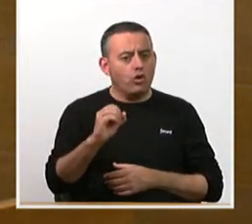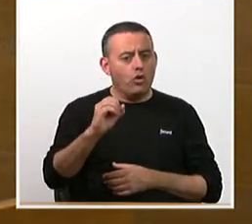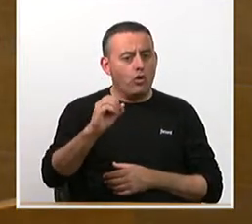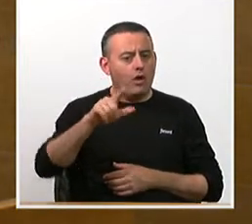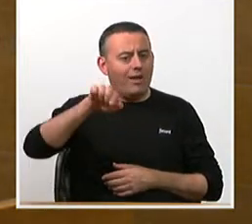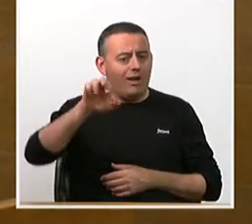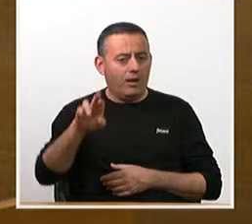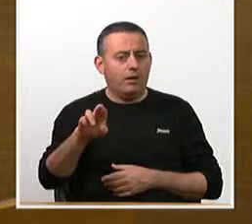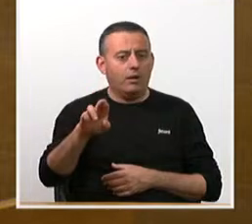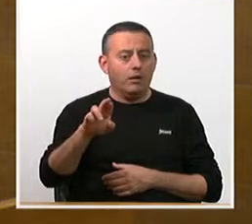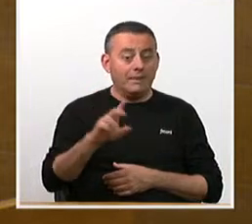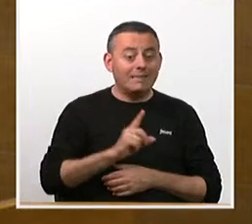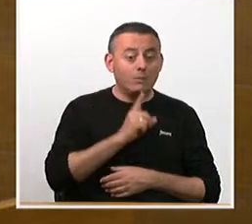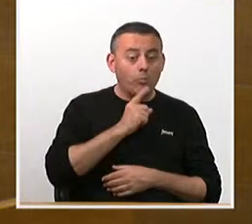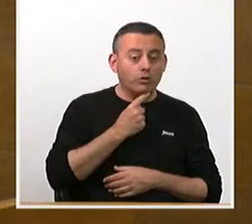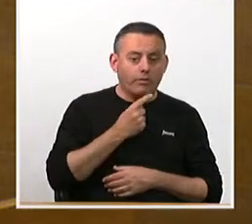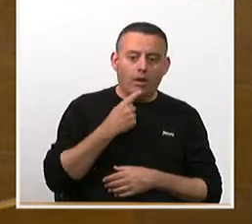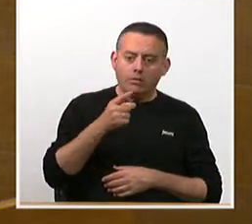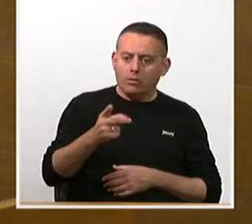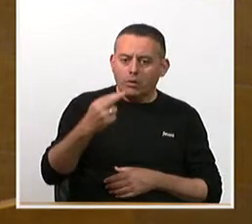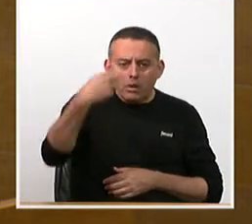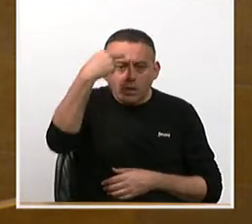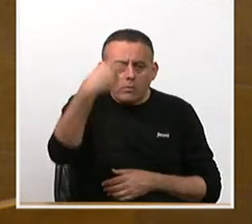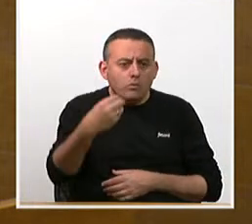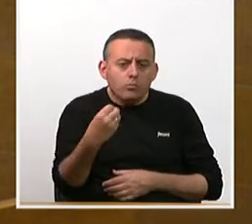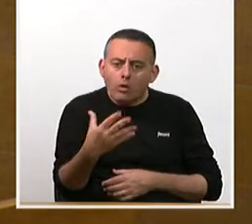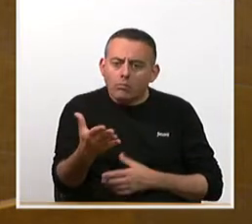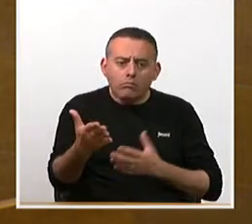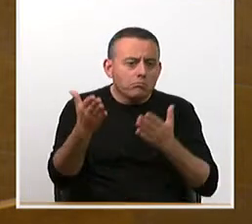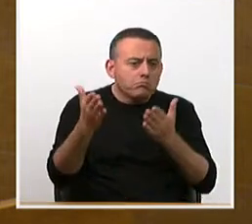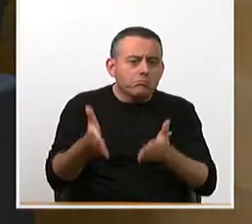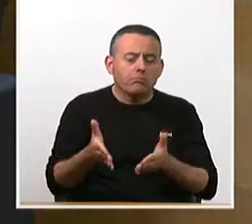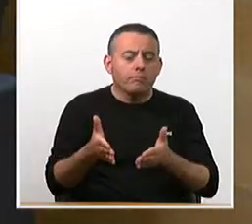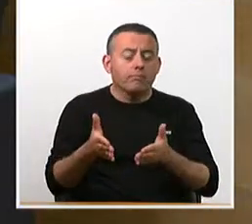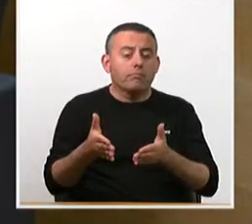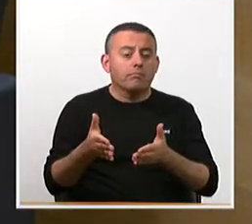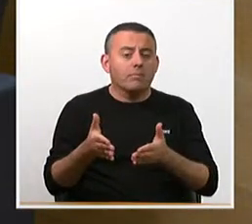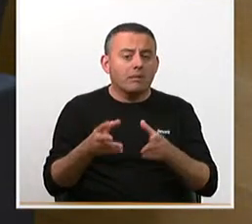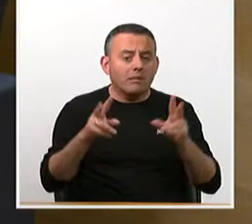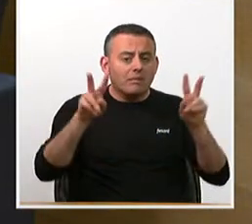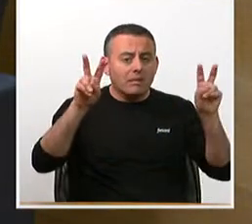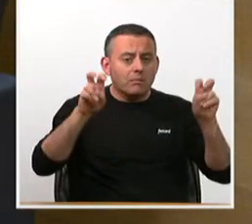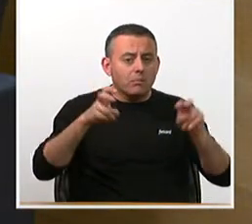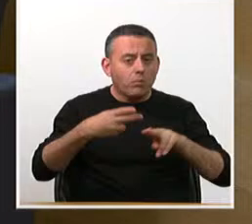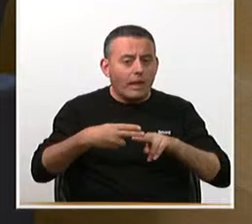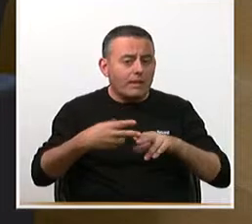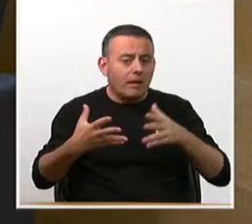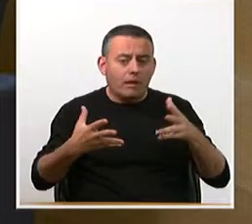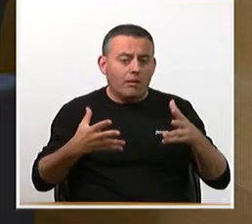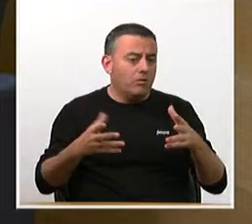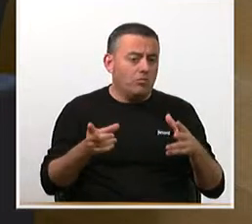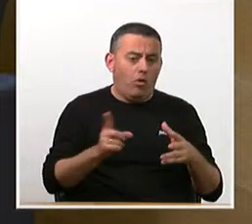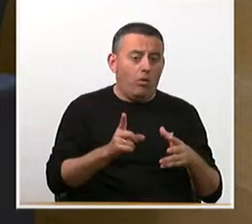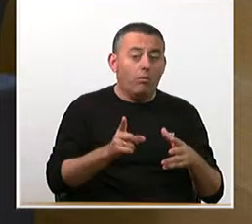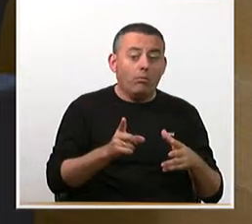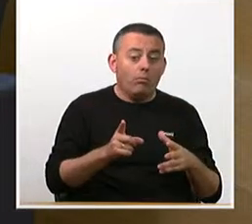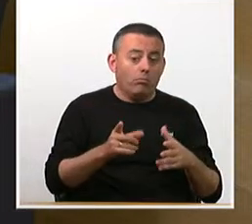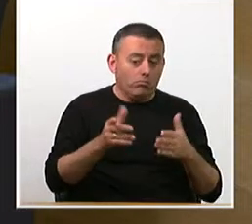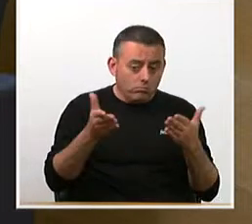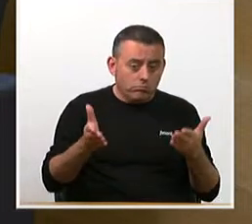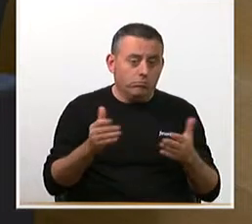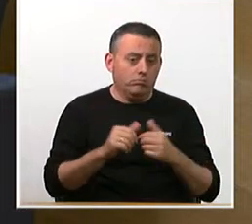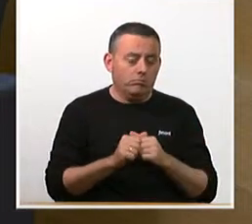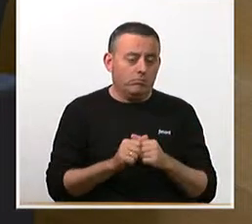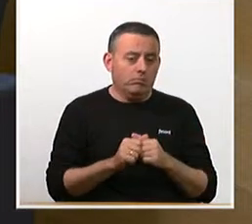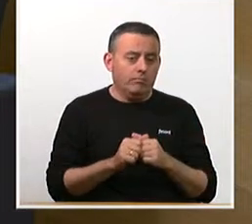figures socialar sobre deall polques un mill de